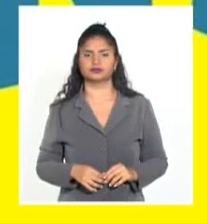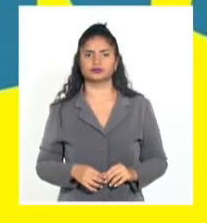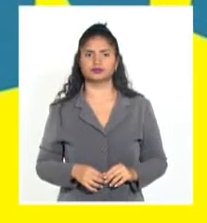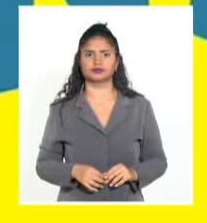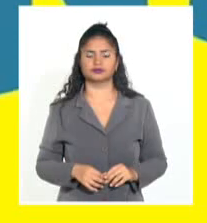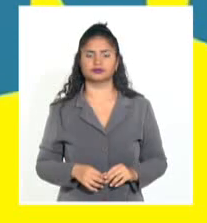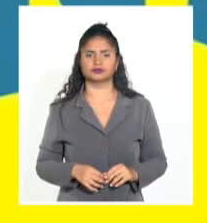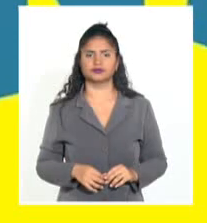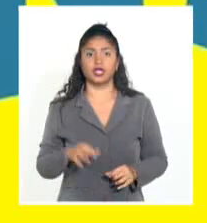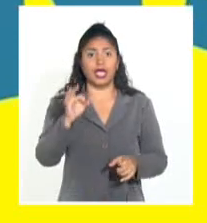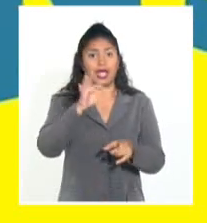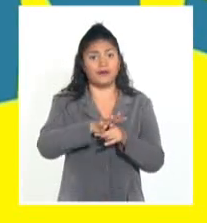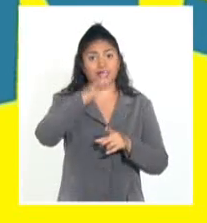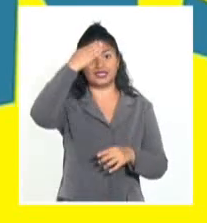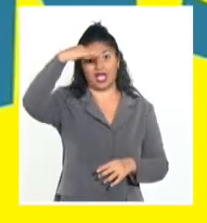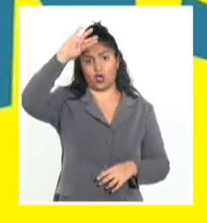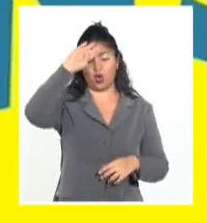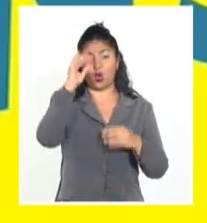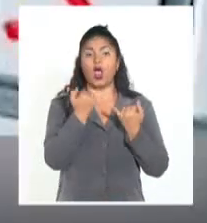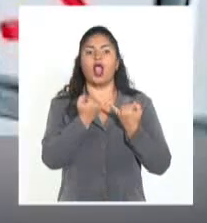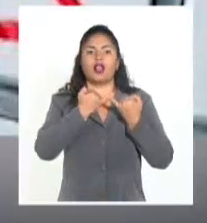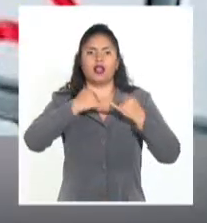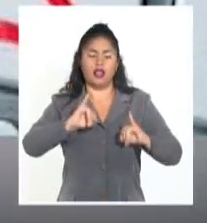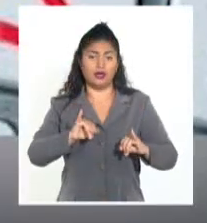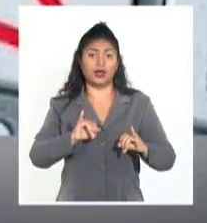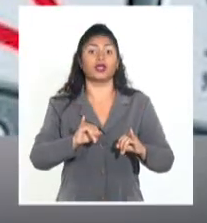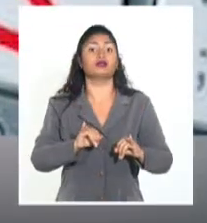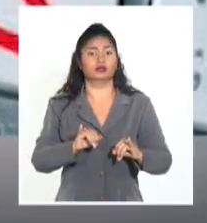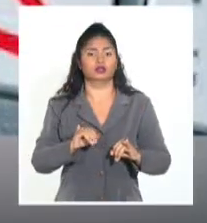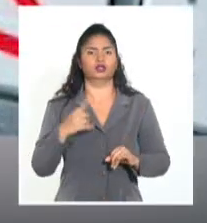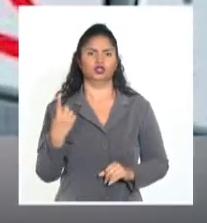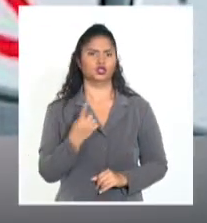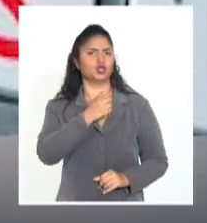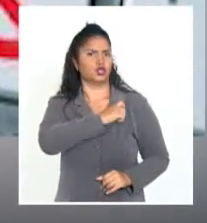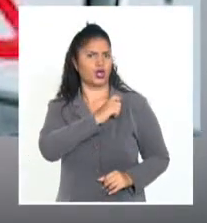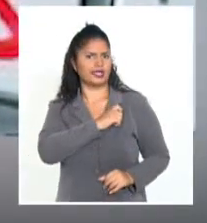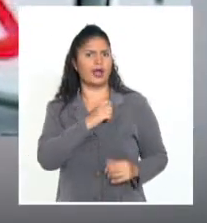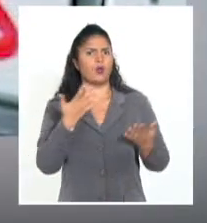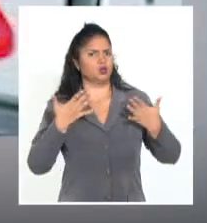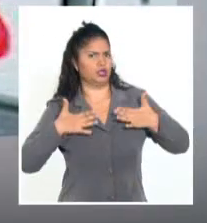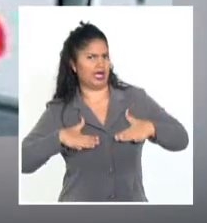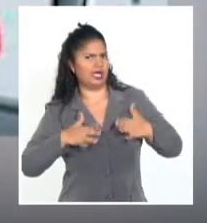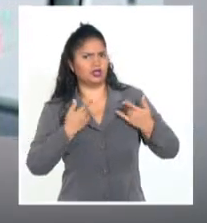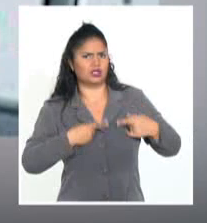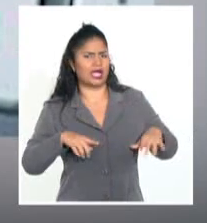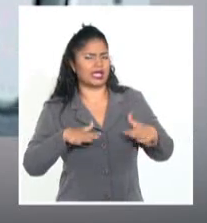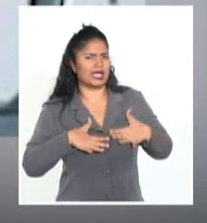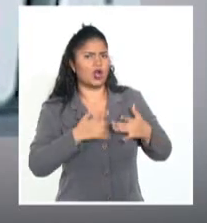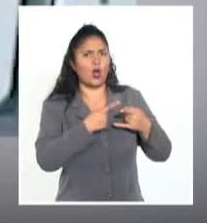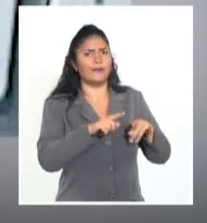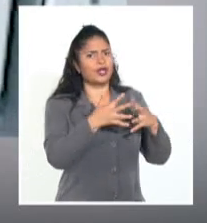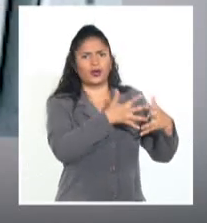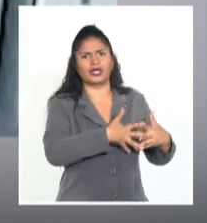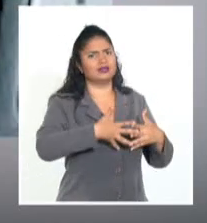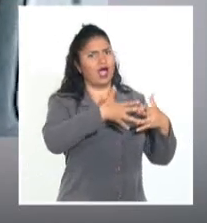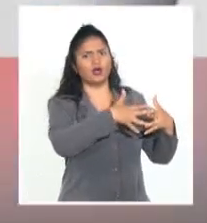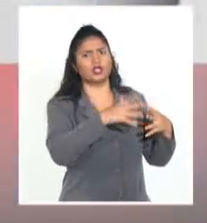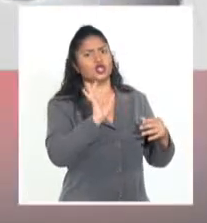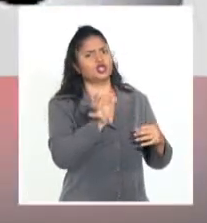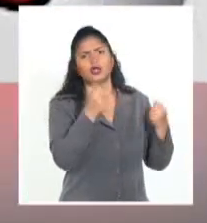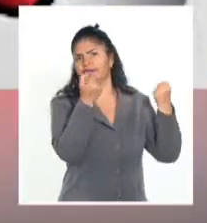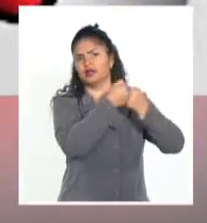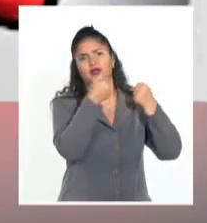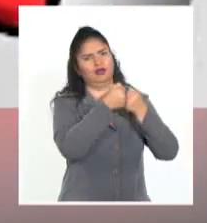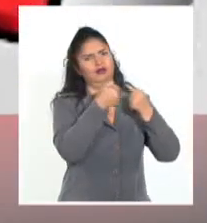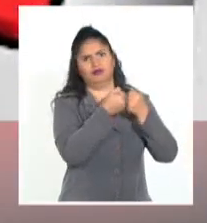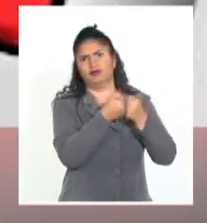patria, cuando surgieron los primeros anhelos de soberanía e independencia de nuestro pueblo. Frente a esa realidad,